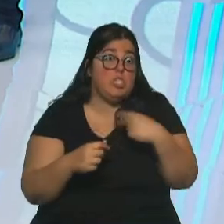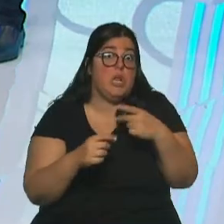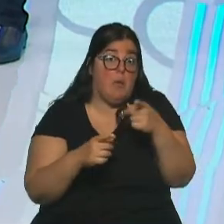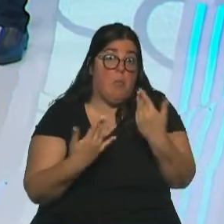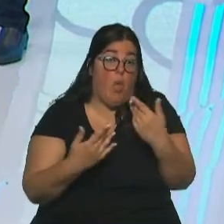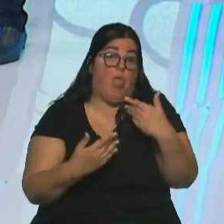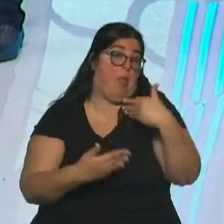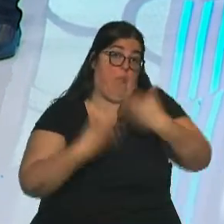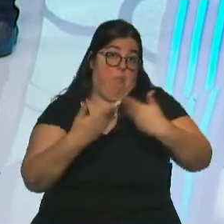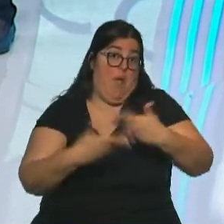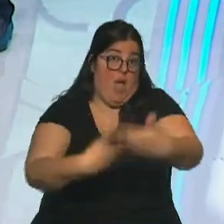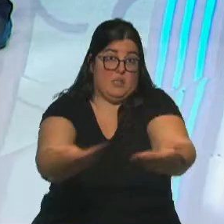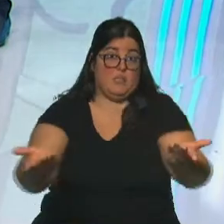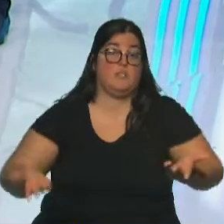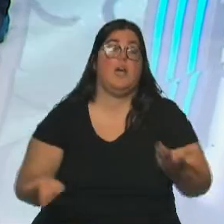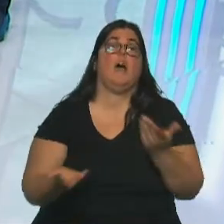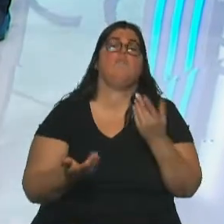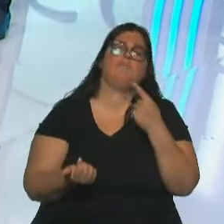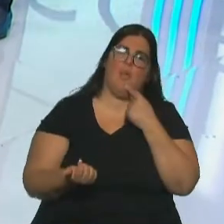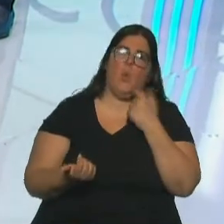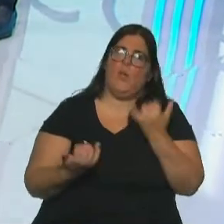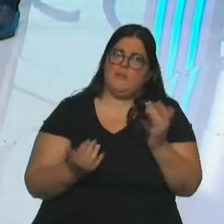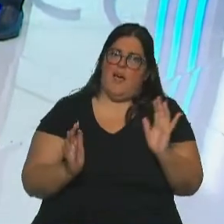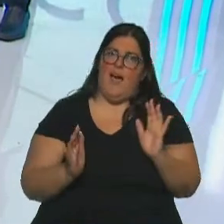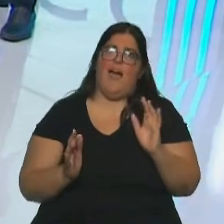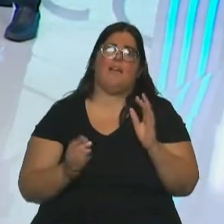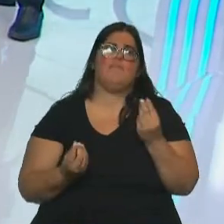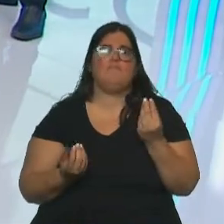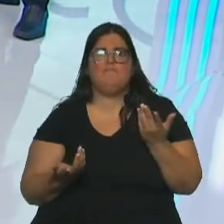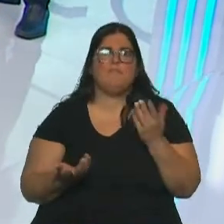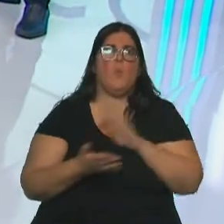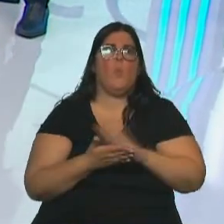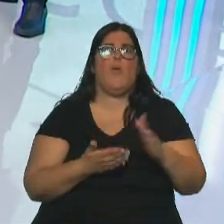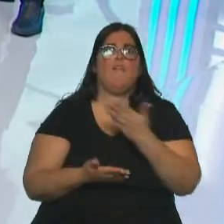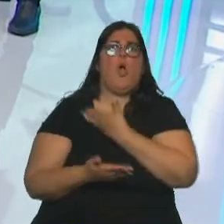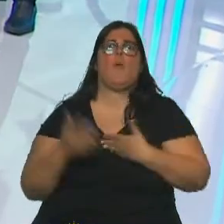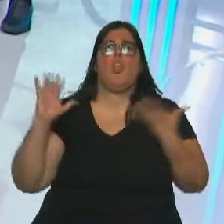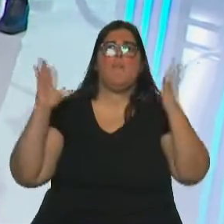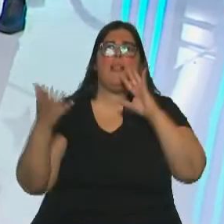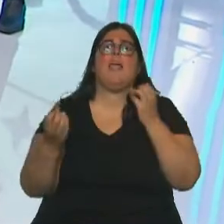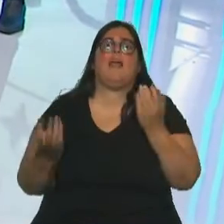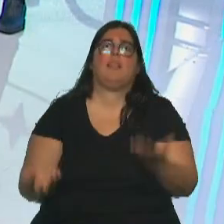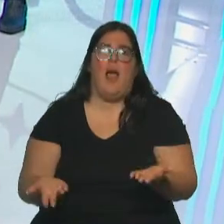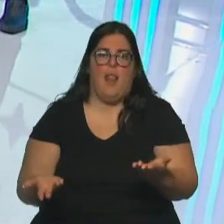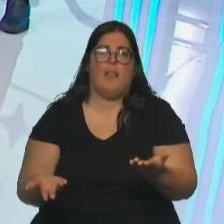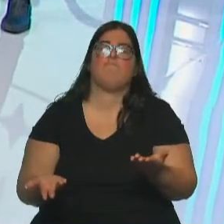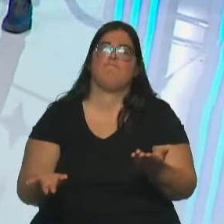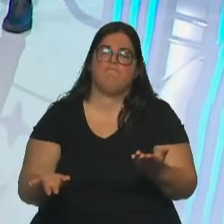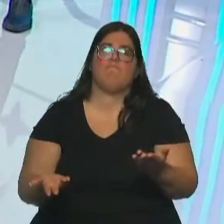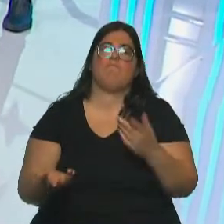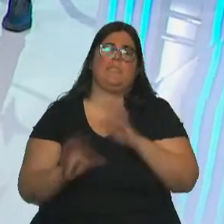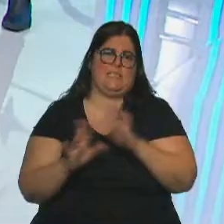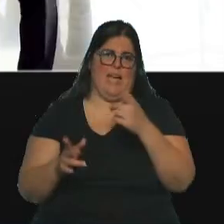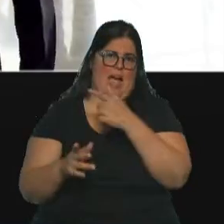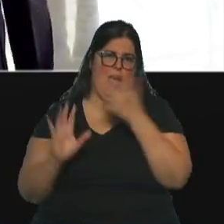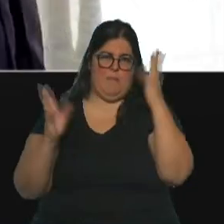las posturas, sobre todo la incertidumbre que también ahora se genera de, bueno, el nuevo gobierno de Javier Milei, que en su momento ha dicho que incluso